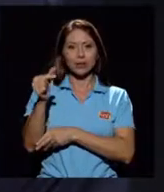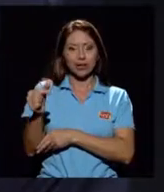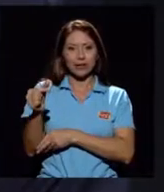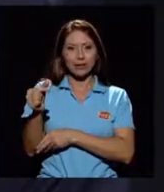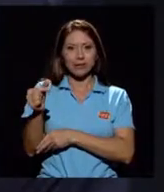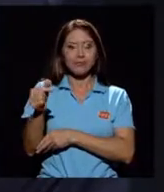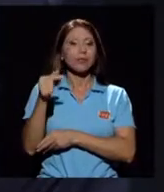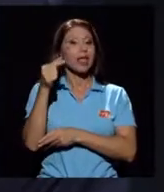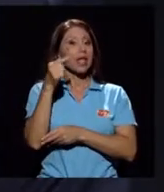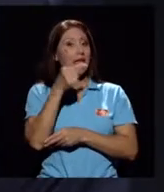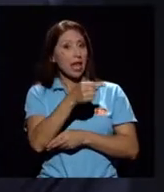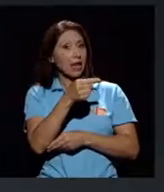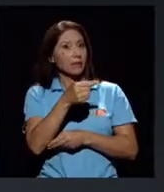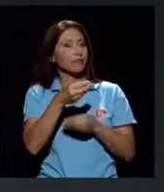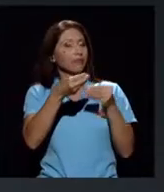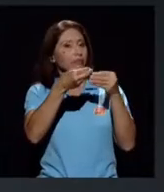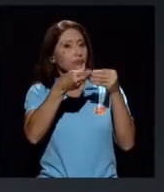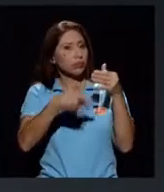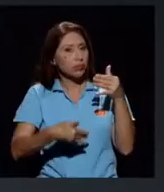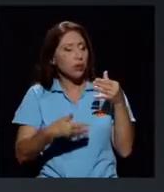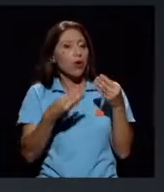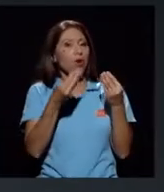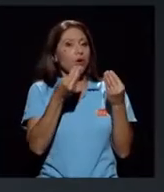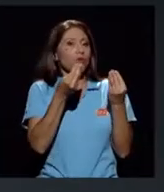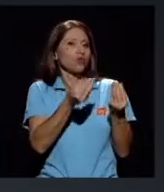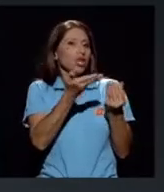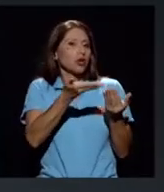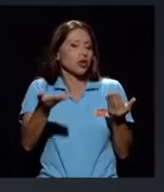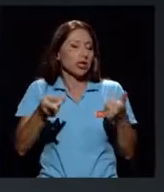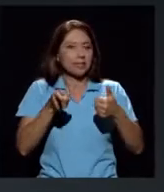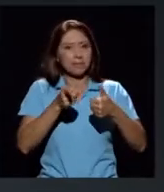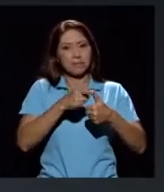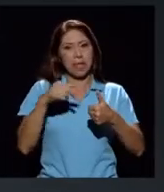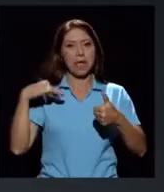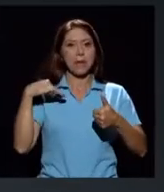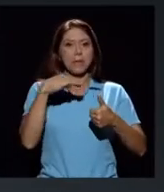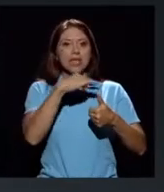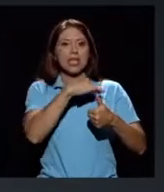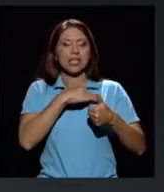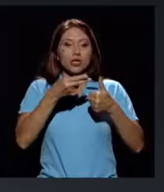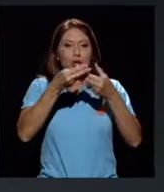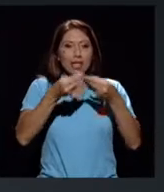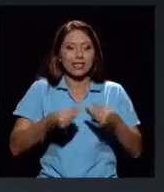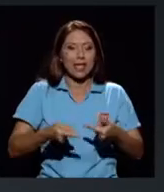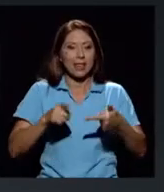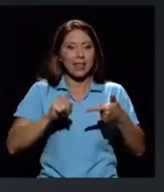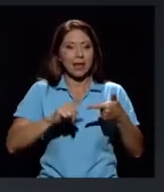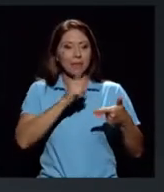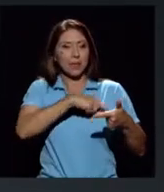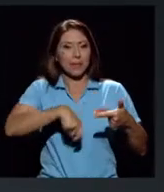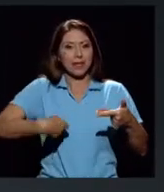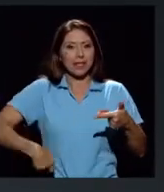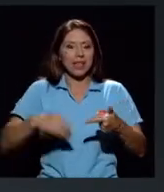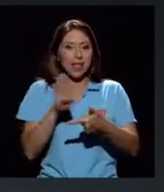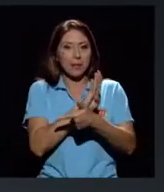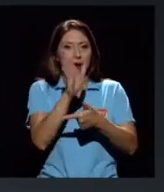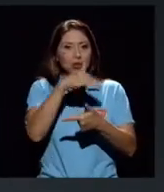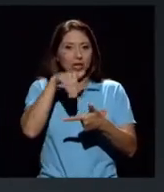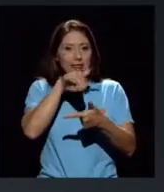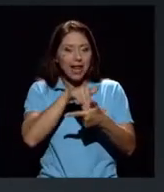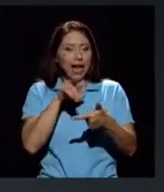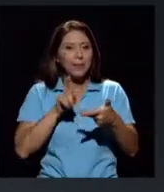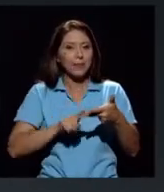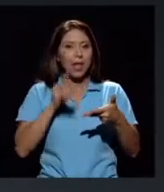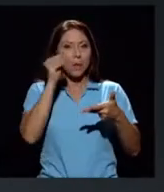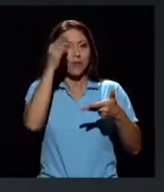ha sido muchas cosas ministro de hacienda y presidente del banco central profesor de la energía de